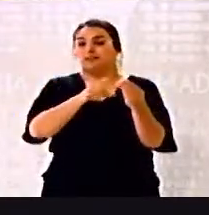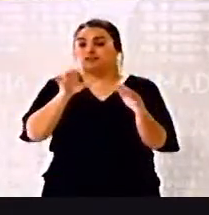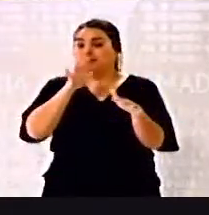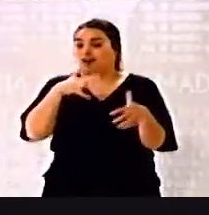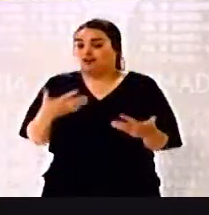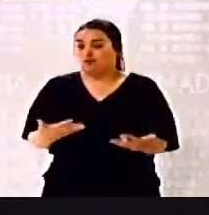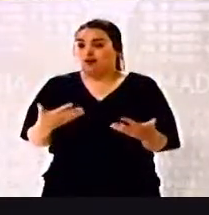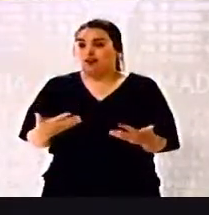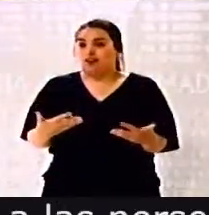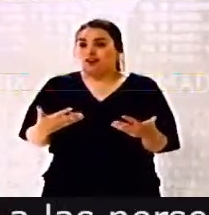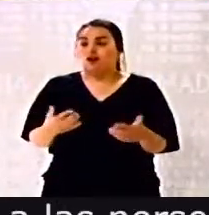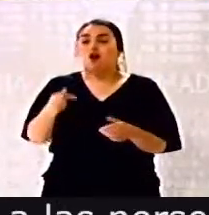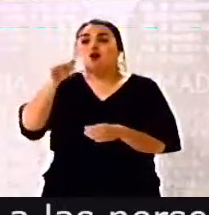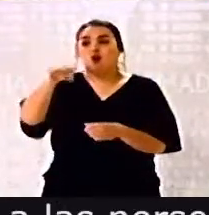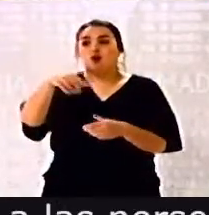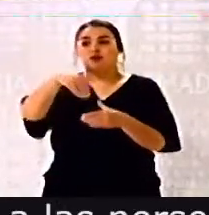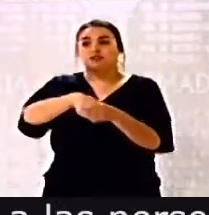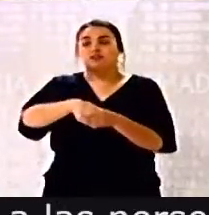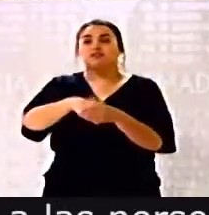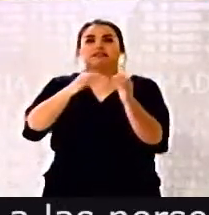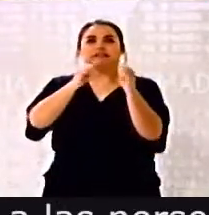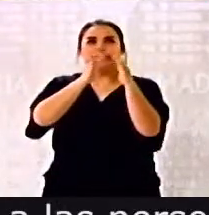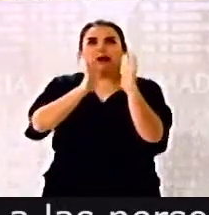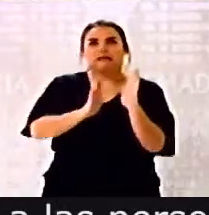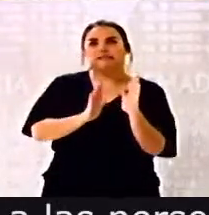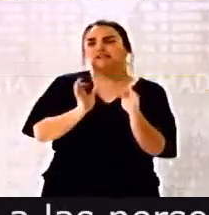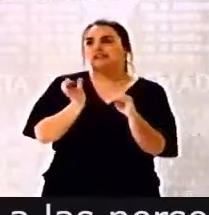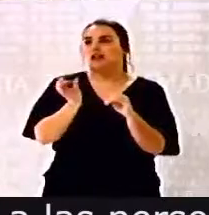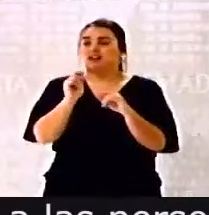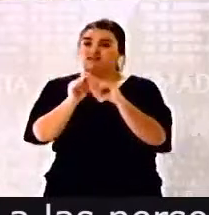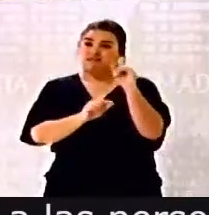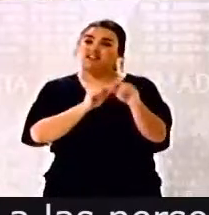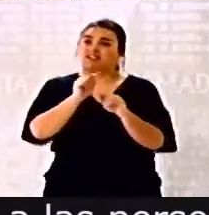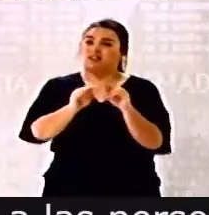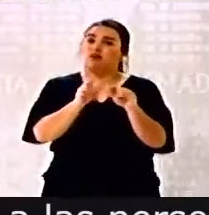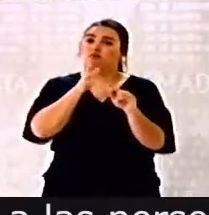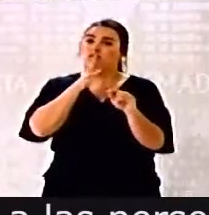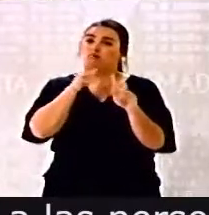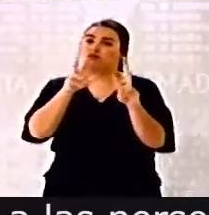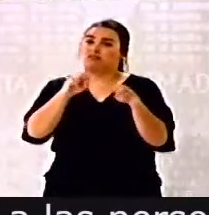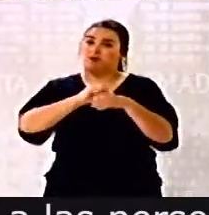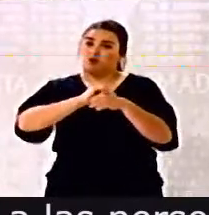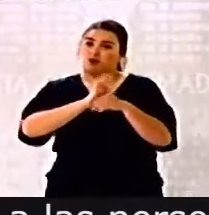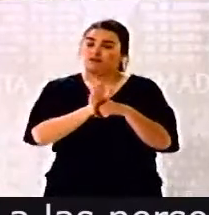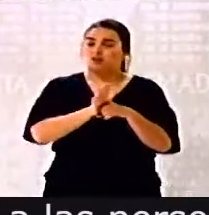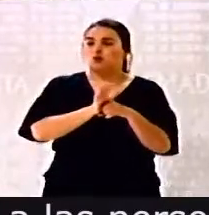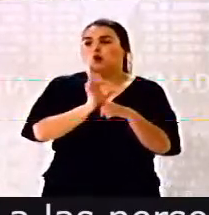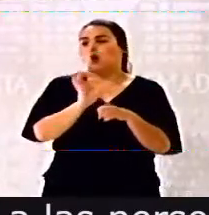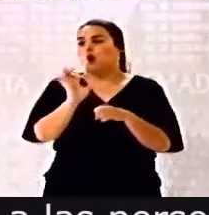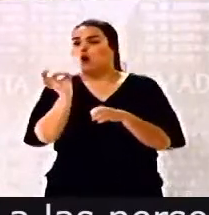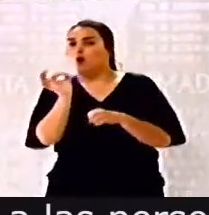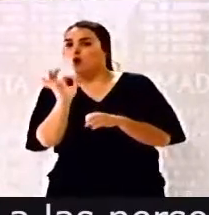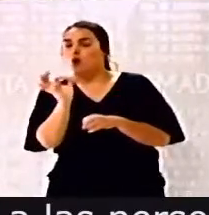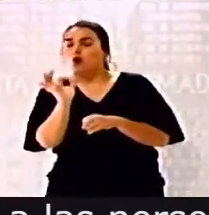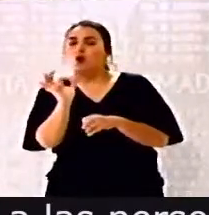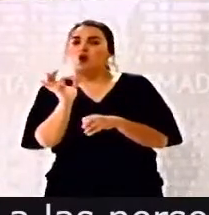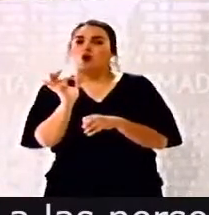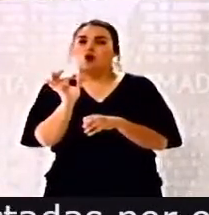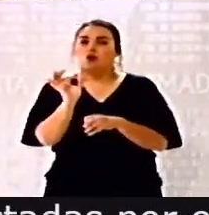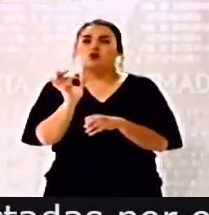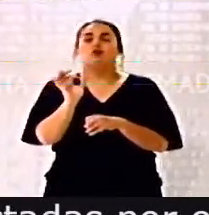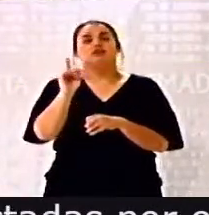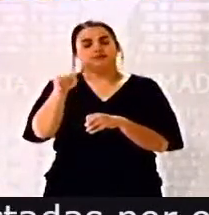fundamentalmente hoy están en domicilio, infectadas por el coronavirus,